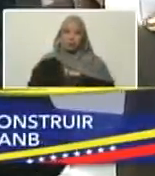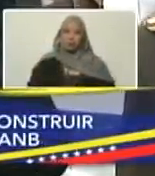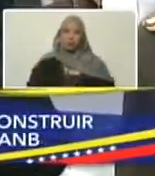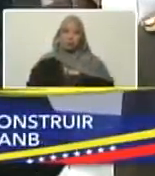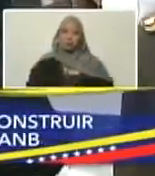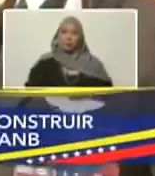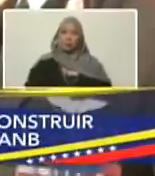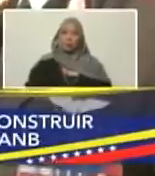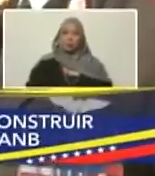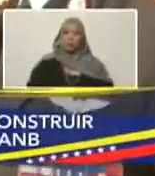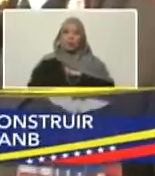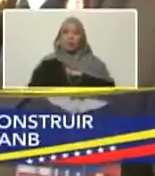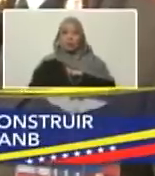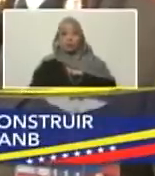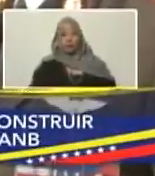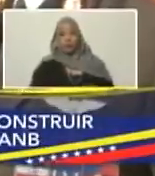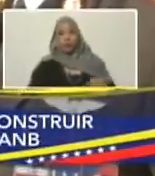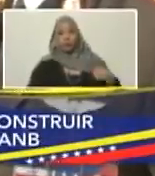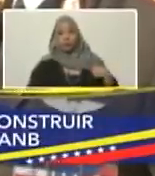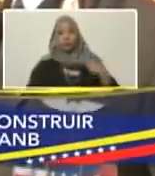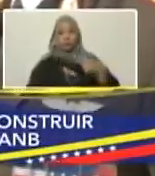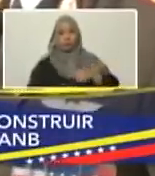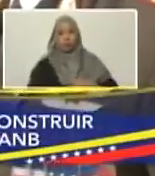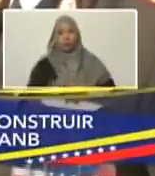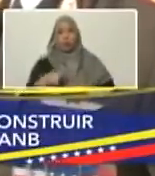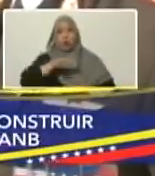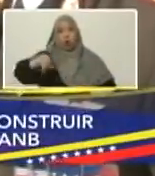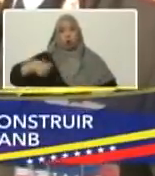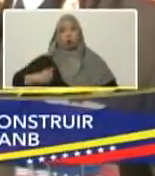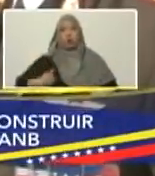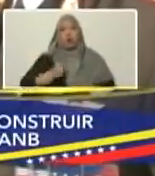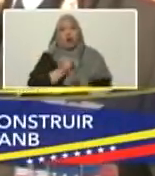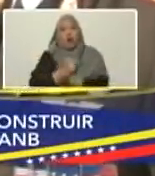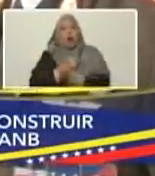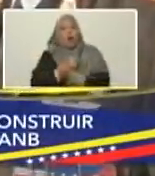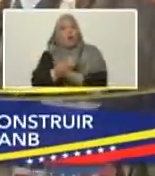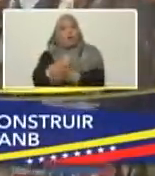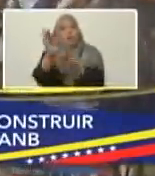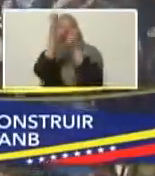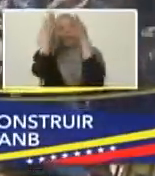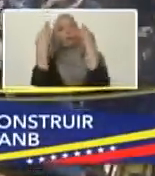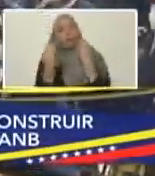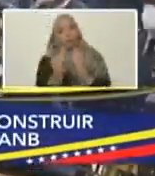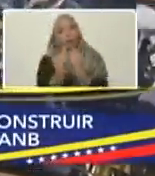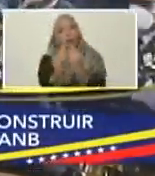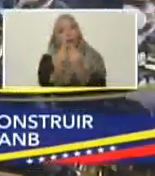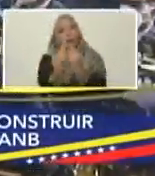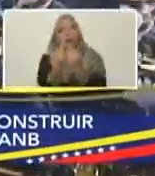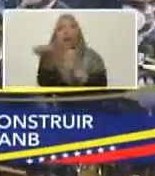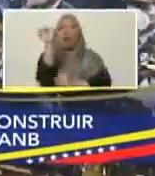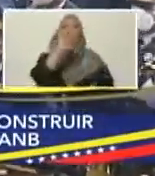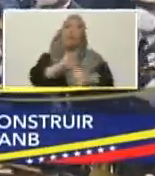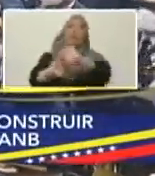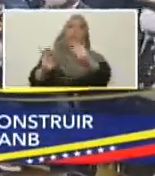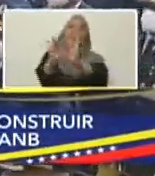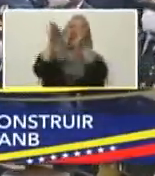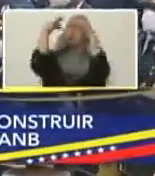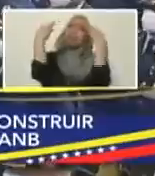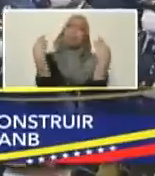Si algo llevamos en el pecho es el amor a la familia, es la defensa de la